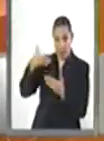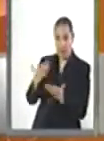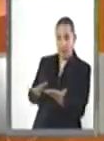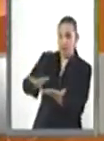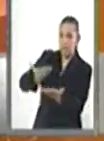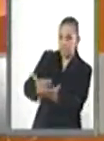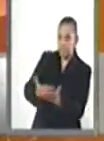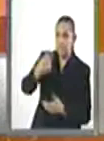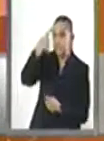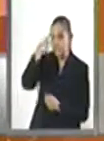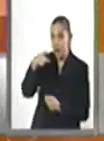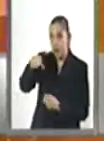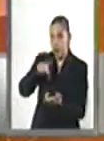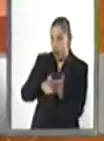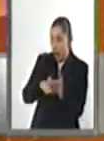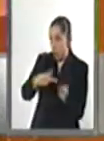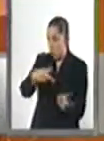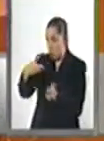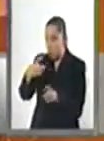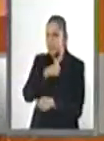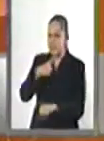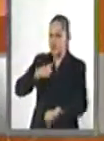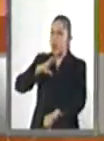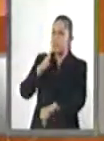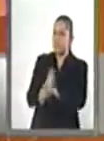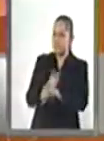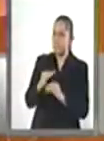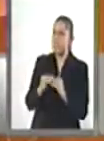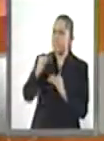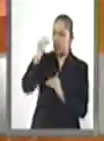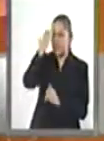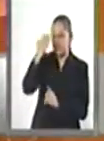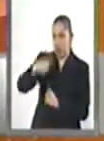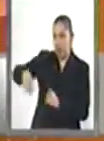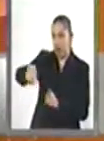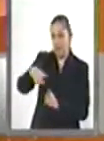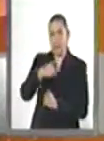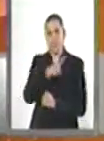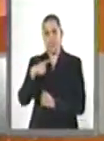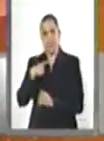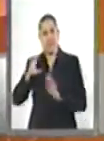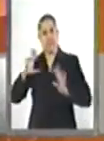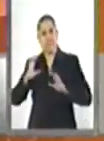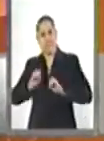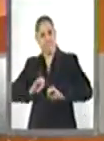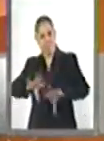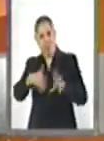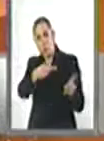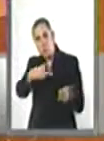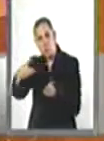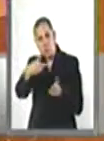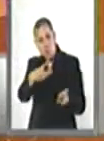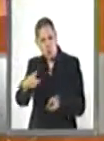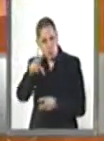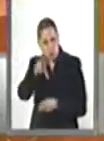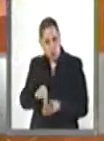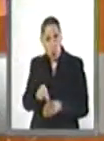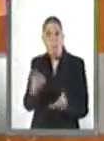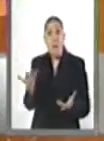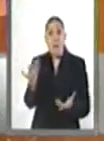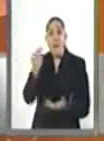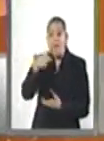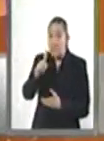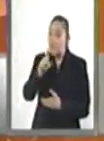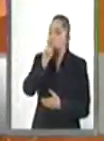se terminen. Pero también consideramos que es preciso ser más eficaces en el